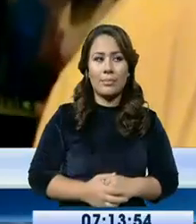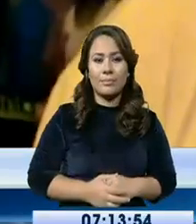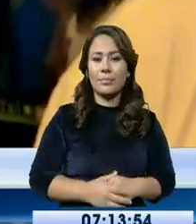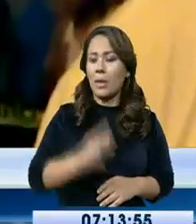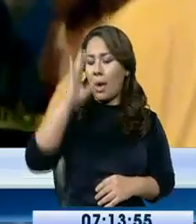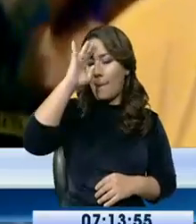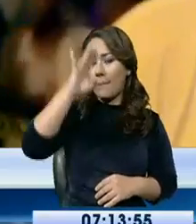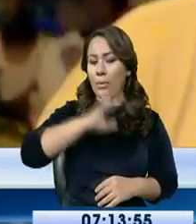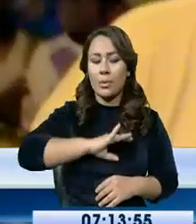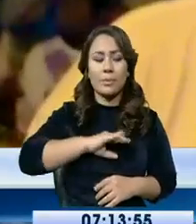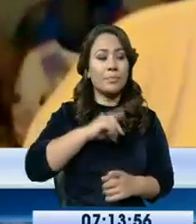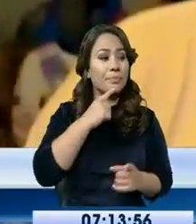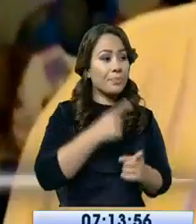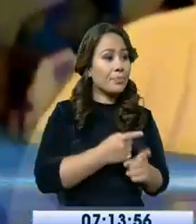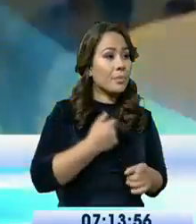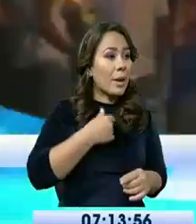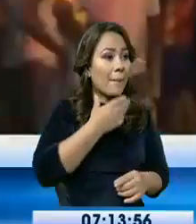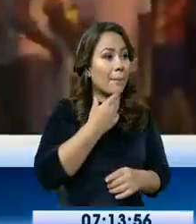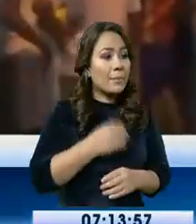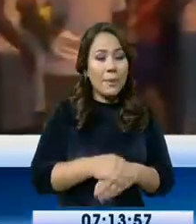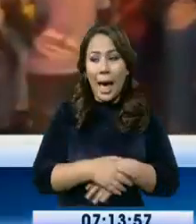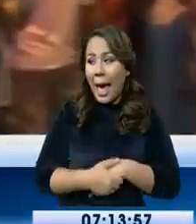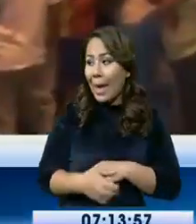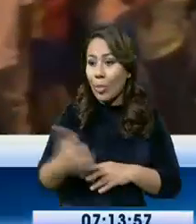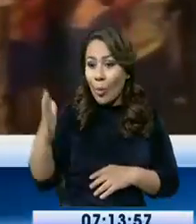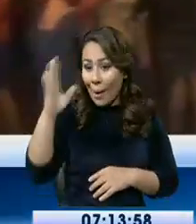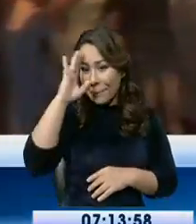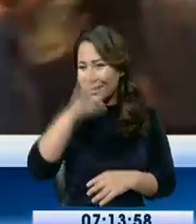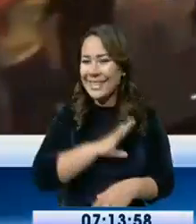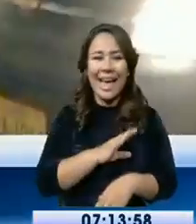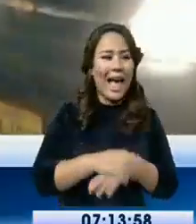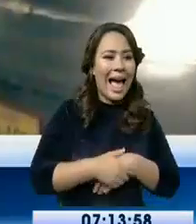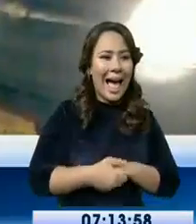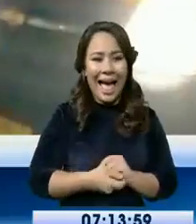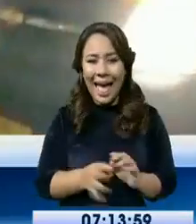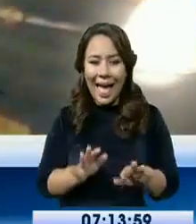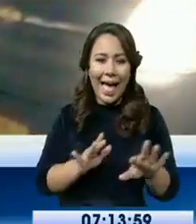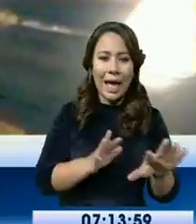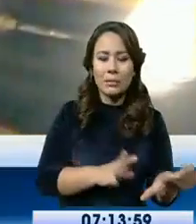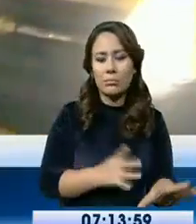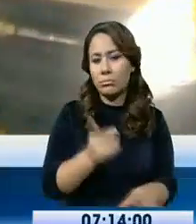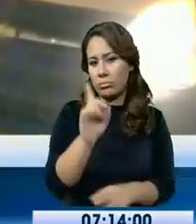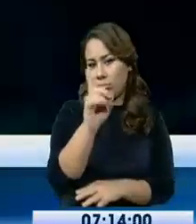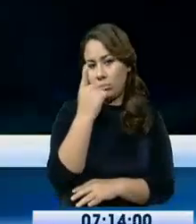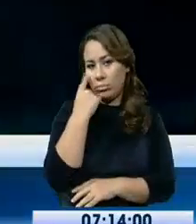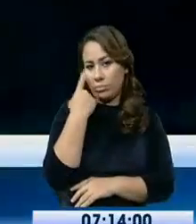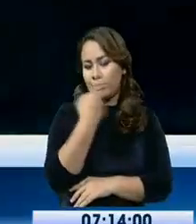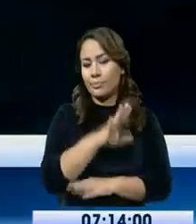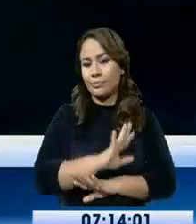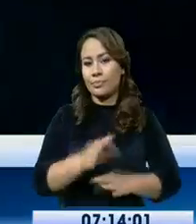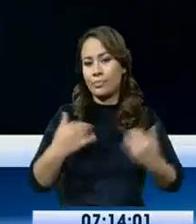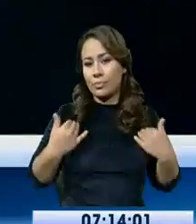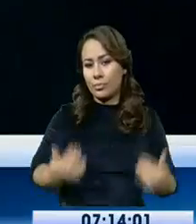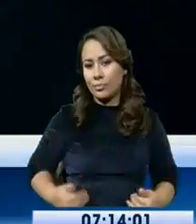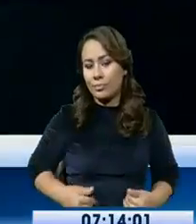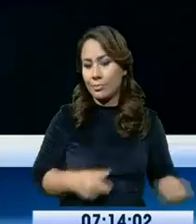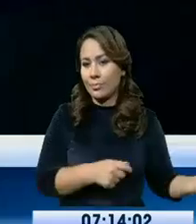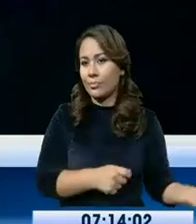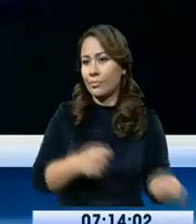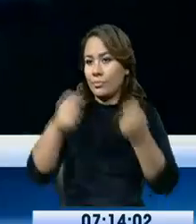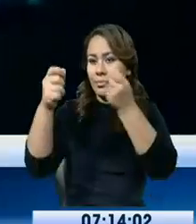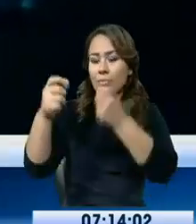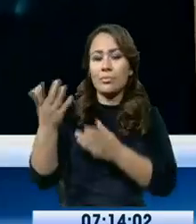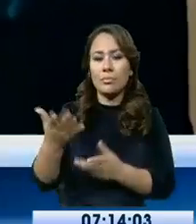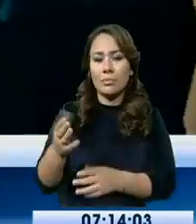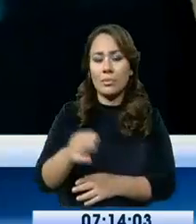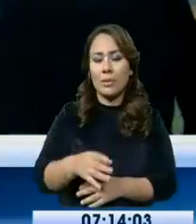policía, entonces ellos aprovechan el momento. Personal de criminalística y INACEC llegaron al sitio para realizar el levantamiento del cadáver que fue trasladado hasta el centro forense de